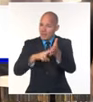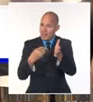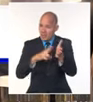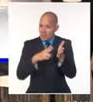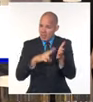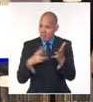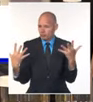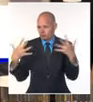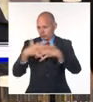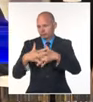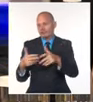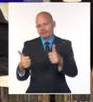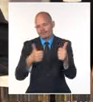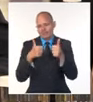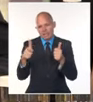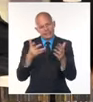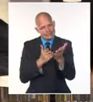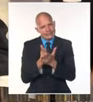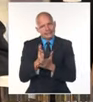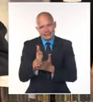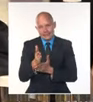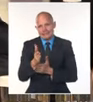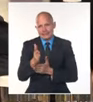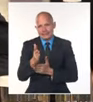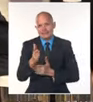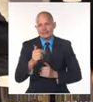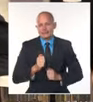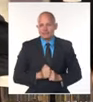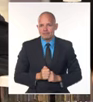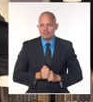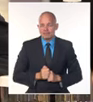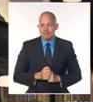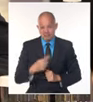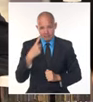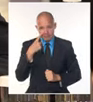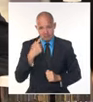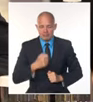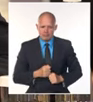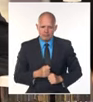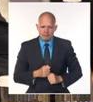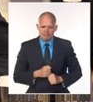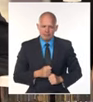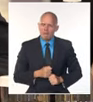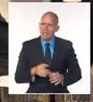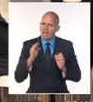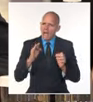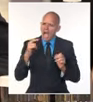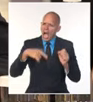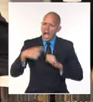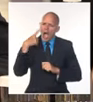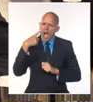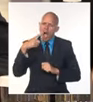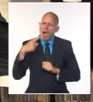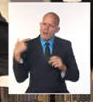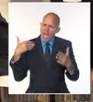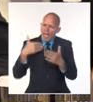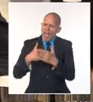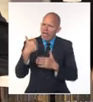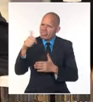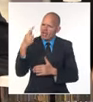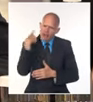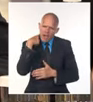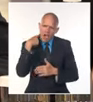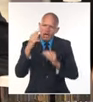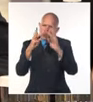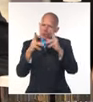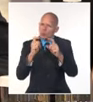atractivo y sostenible. Una muestra fehaciente son los indicadores macroeconómicos, como por ejemplo un